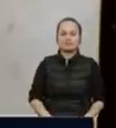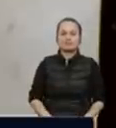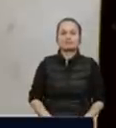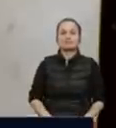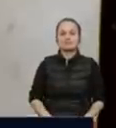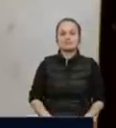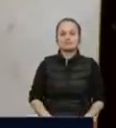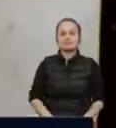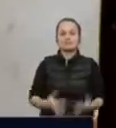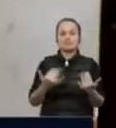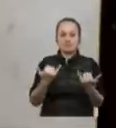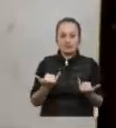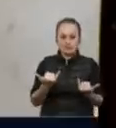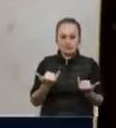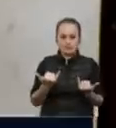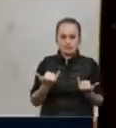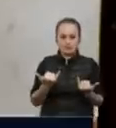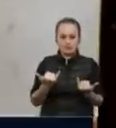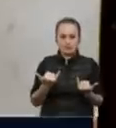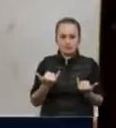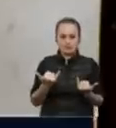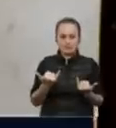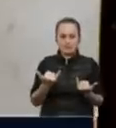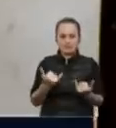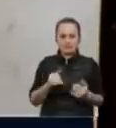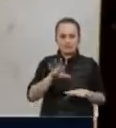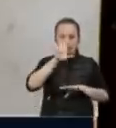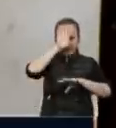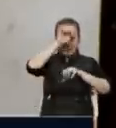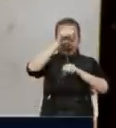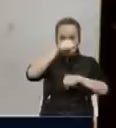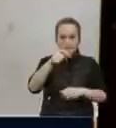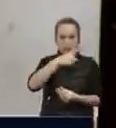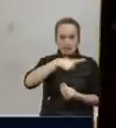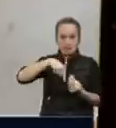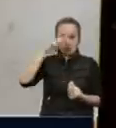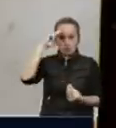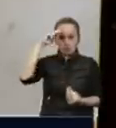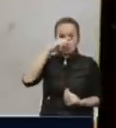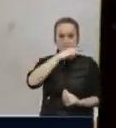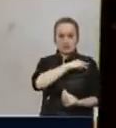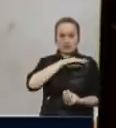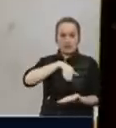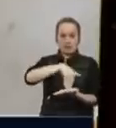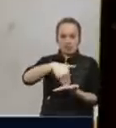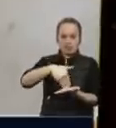respecto del debilitamiento de las capacidades de las fuerzas militares,